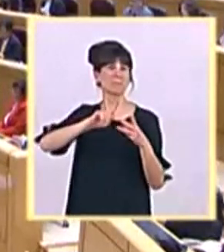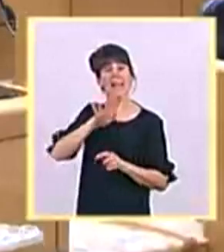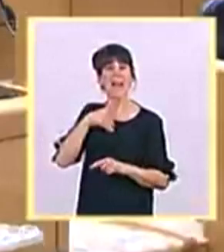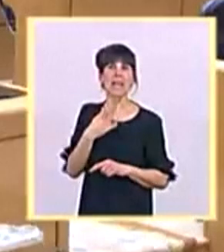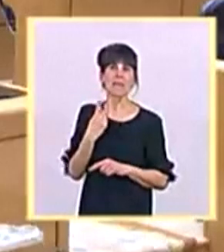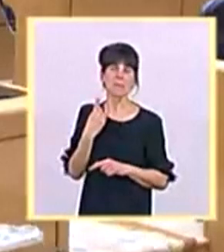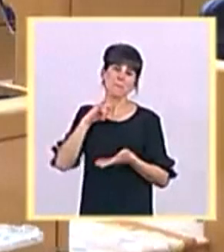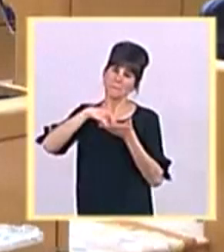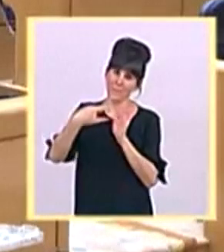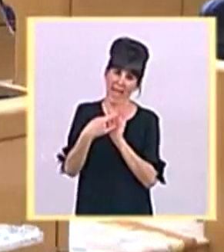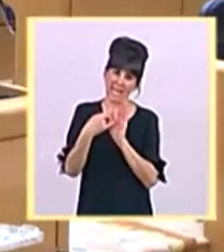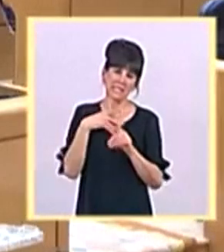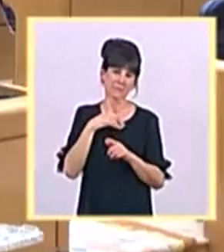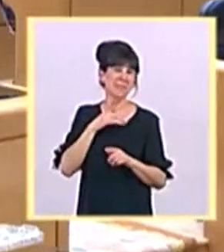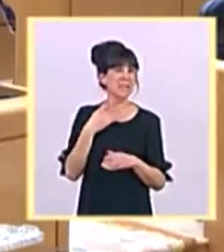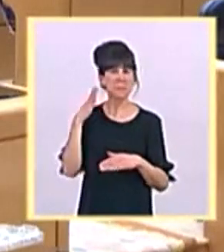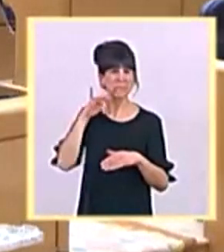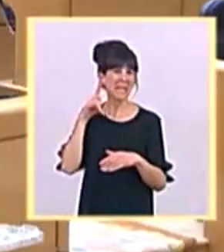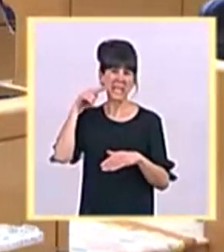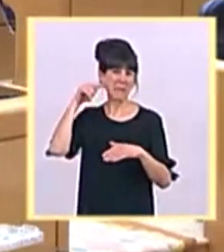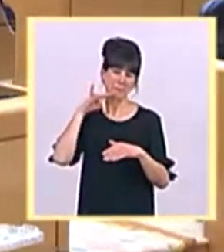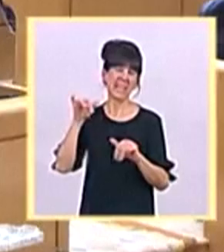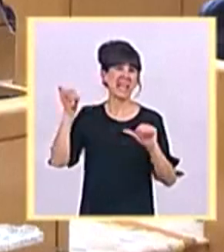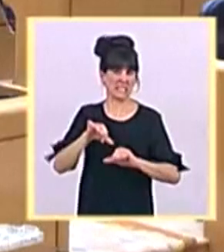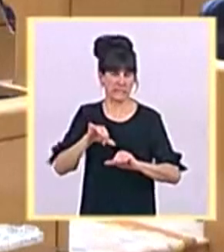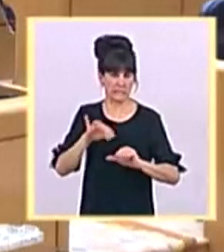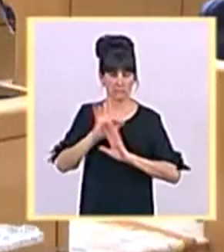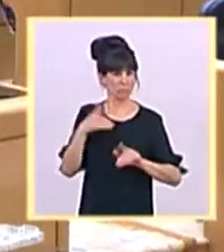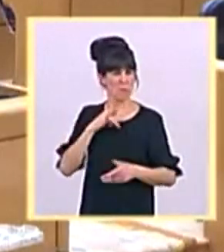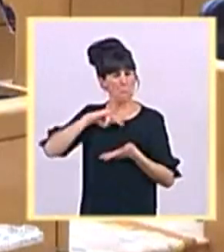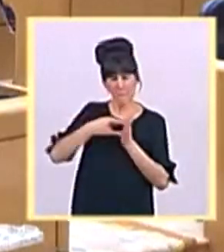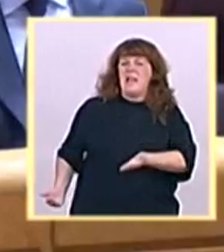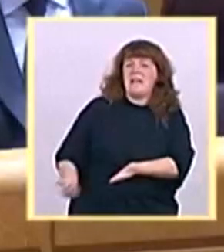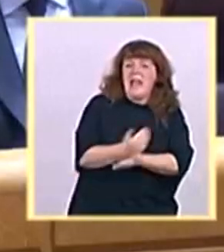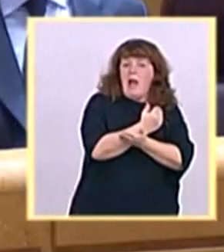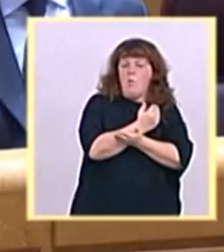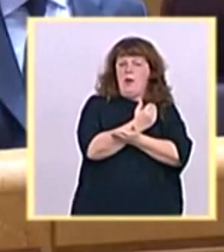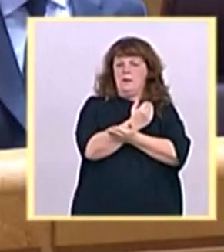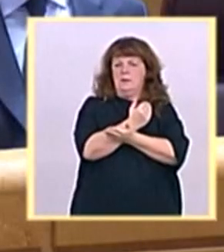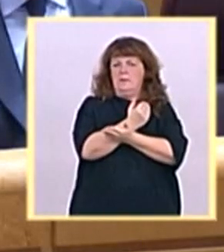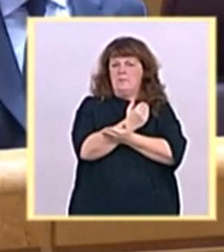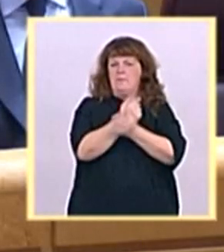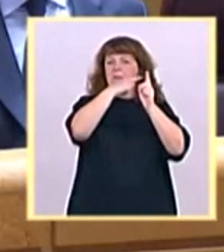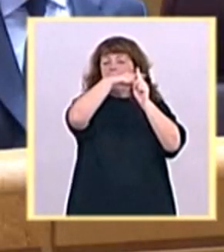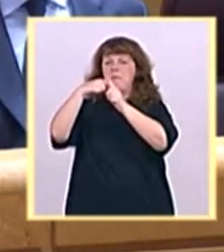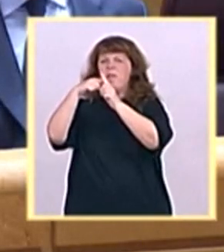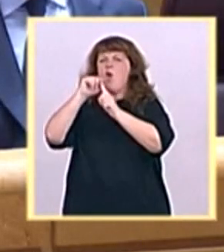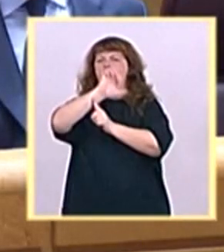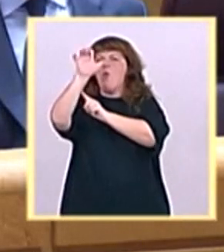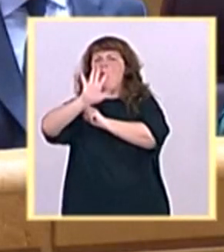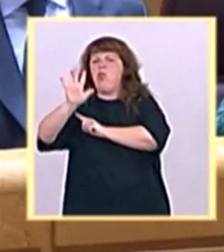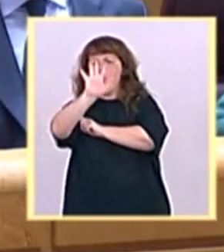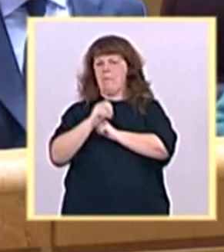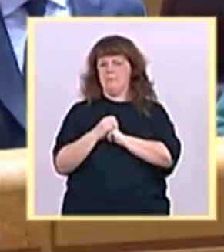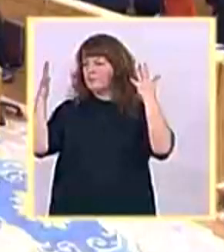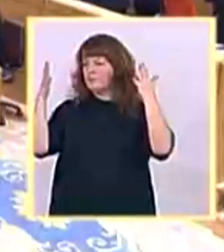mesa de negociación para fijar un aumento argumentando que se ignoraban sus inquietudes. El salario mínimo estaba situado en 1.000 euros